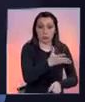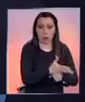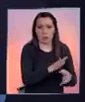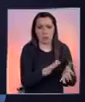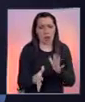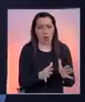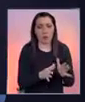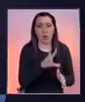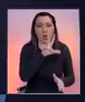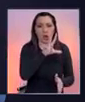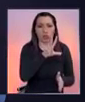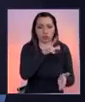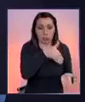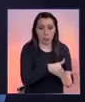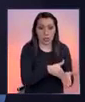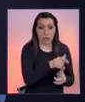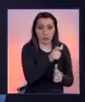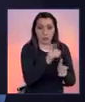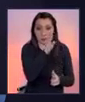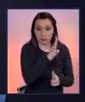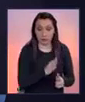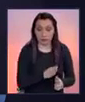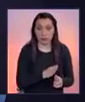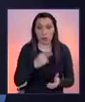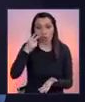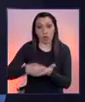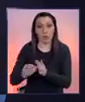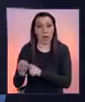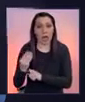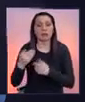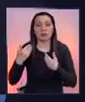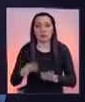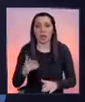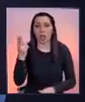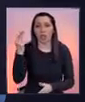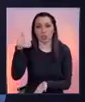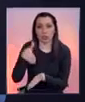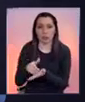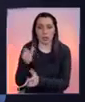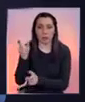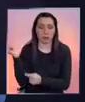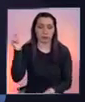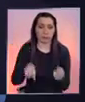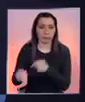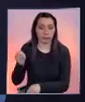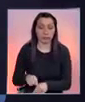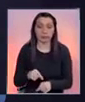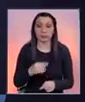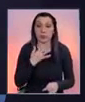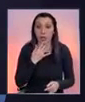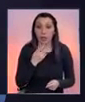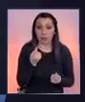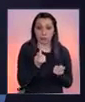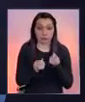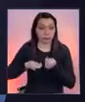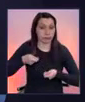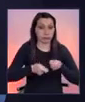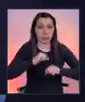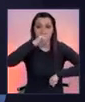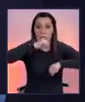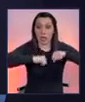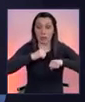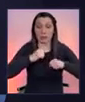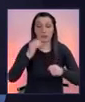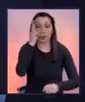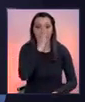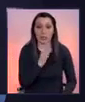poco más de 8.000. En 2014, esa cifra ya superaba los 12.000. Si hablamos de inversiones, las empresas